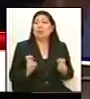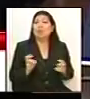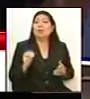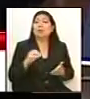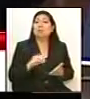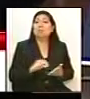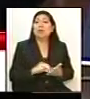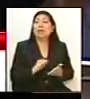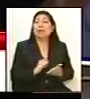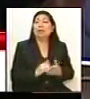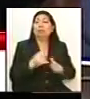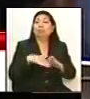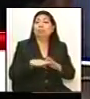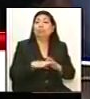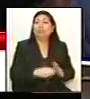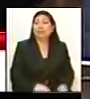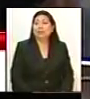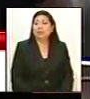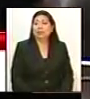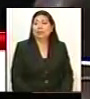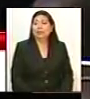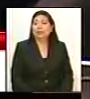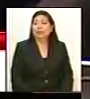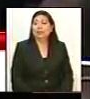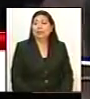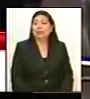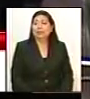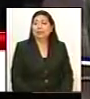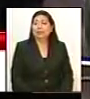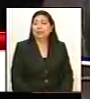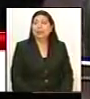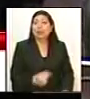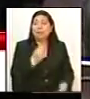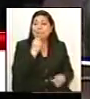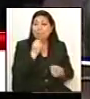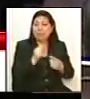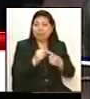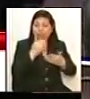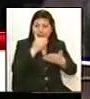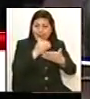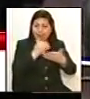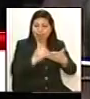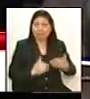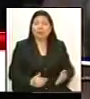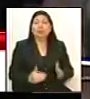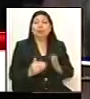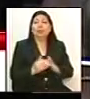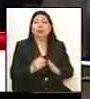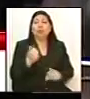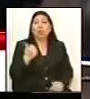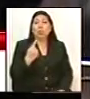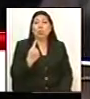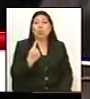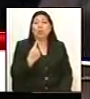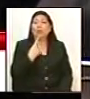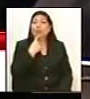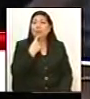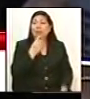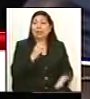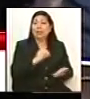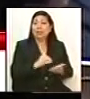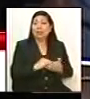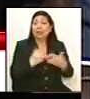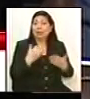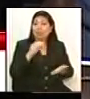sustitutorio que incorpore los siguientes acápites. en el artículo 1, además de lo que ya